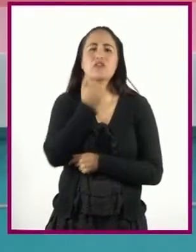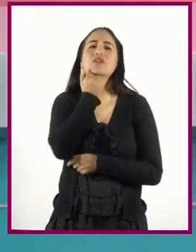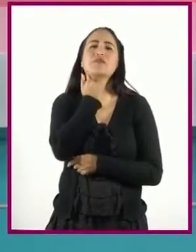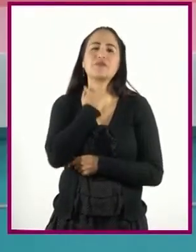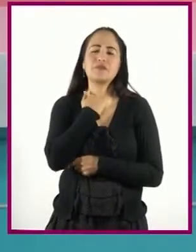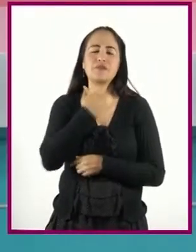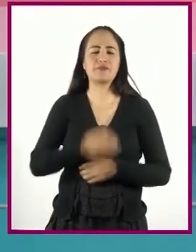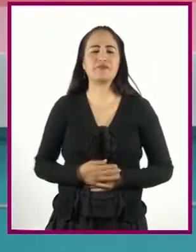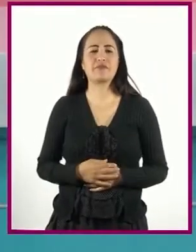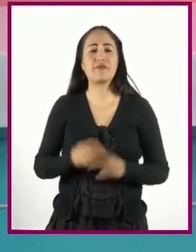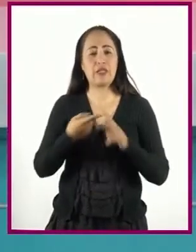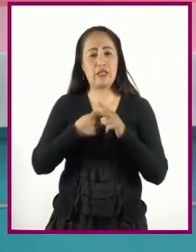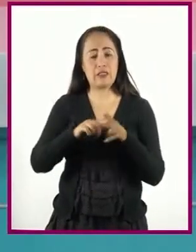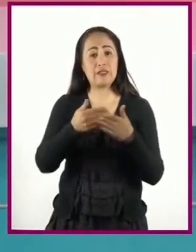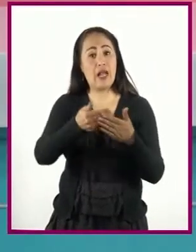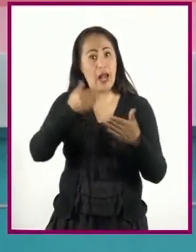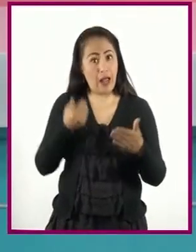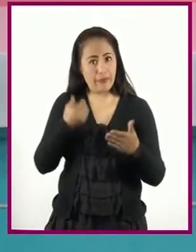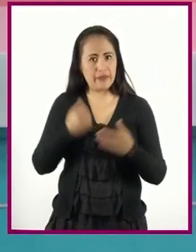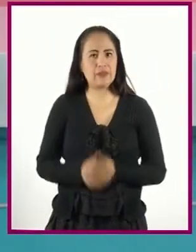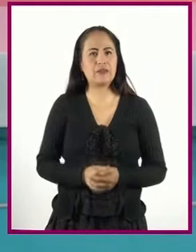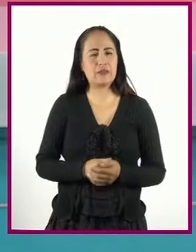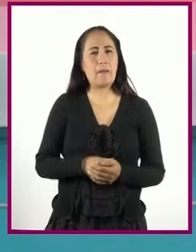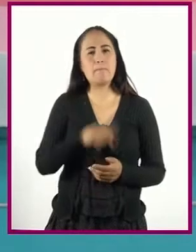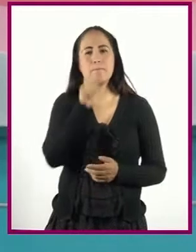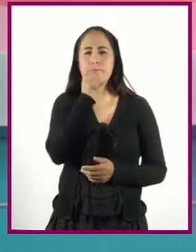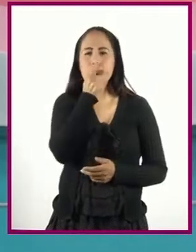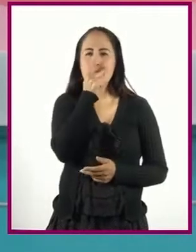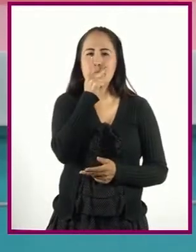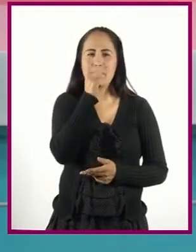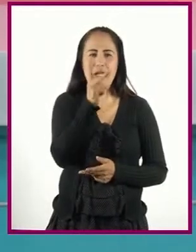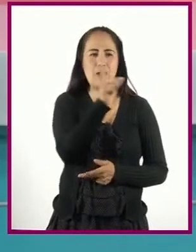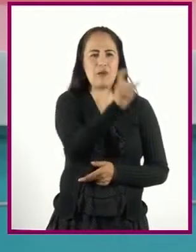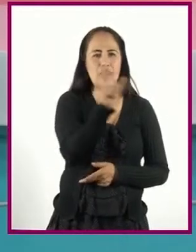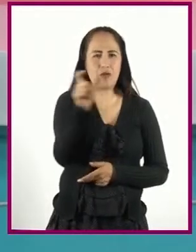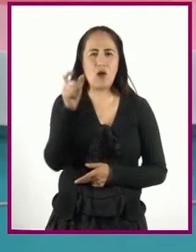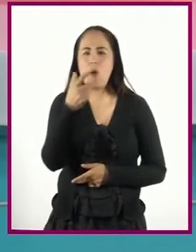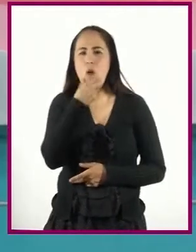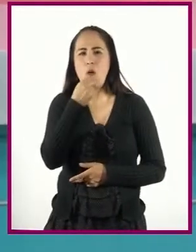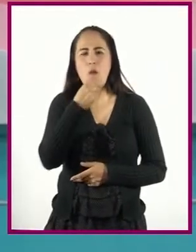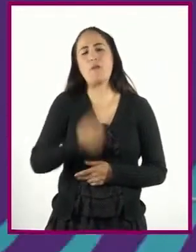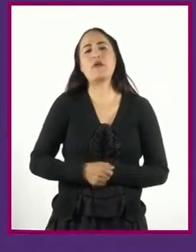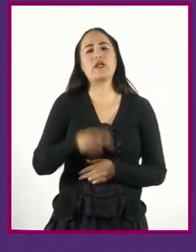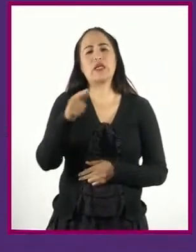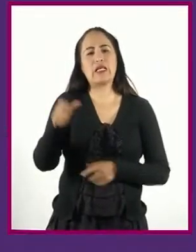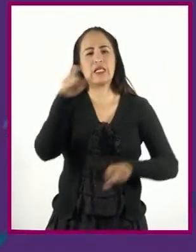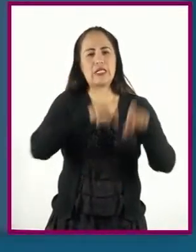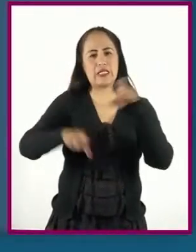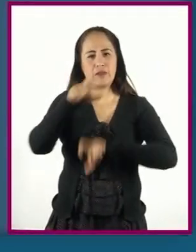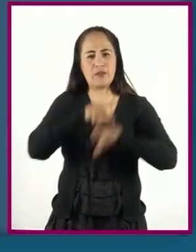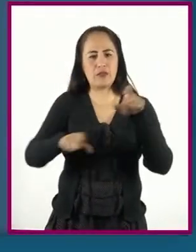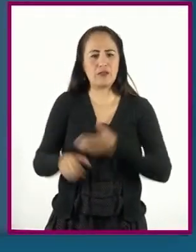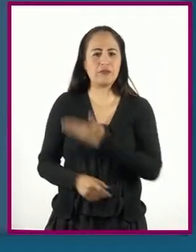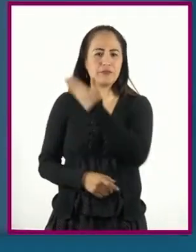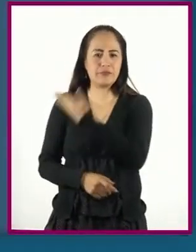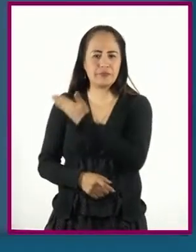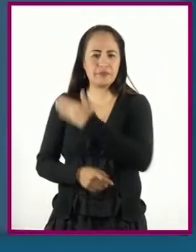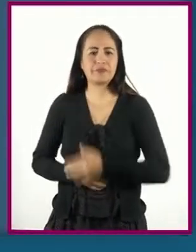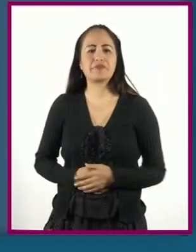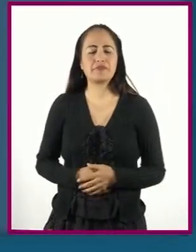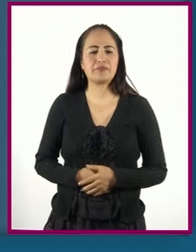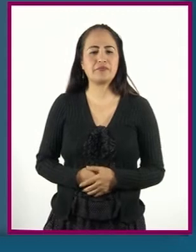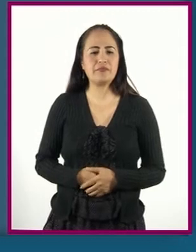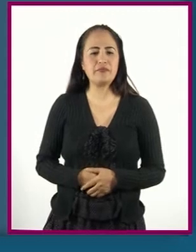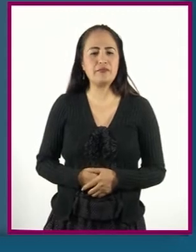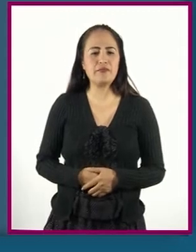Antes de iniciar, queremos compartir con ustedes una frase del químico y premio Nobel Glenn Theodore Siebert. La educación científica de